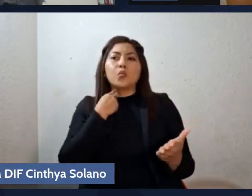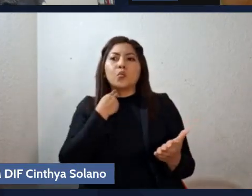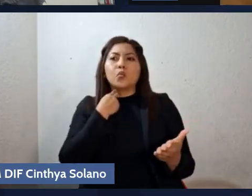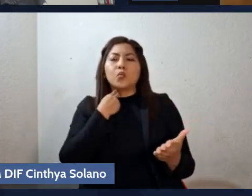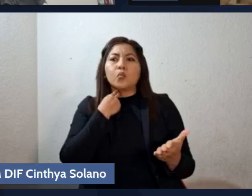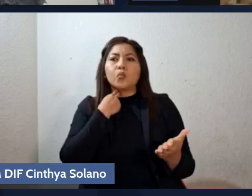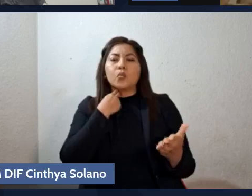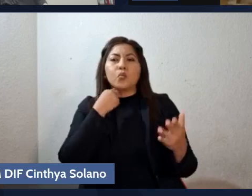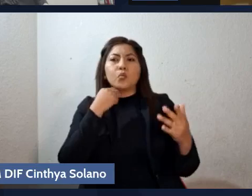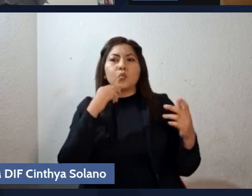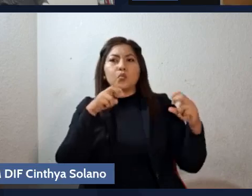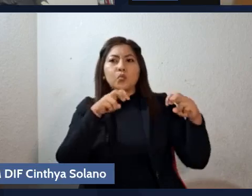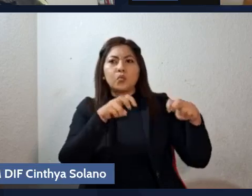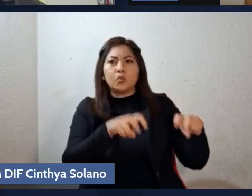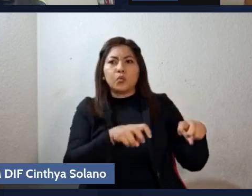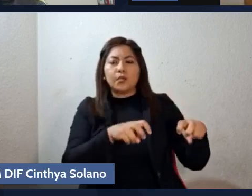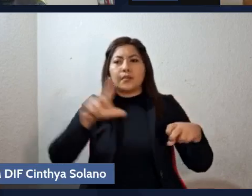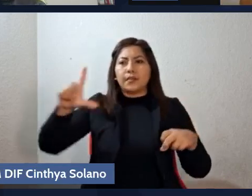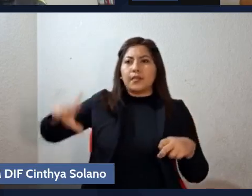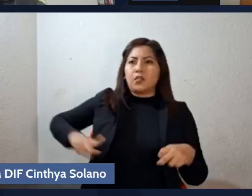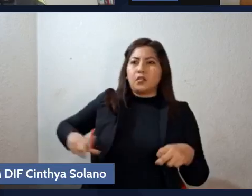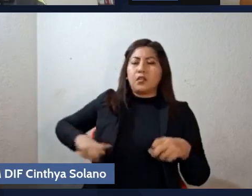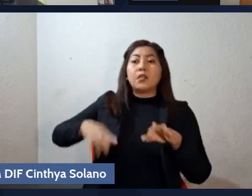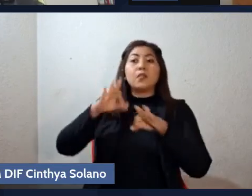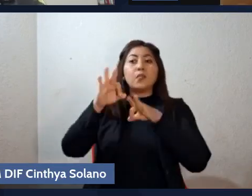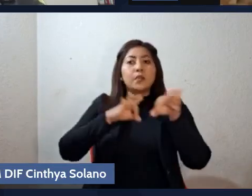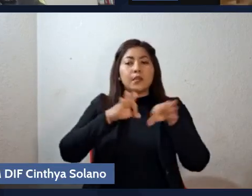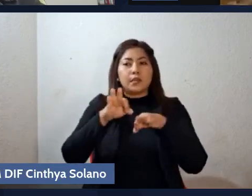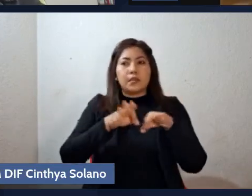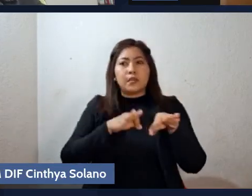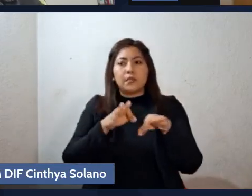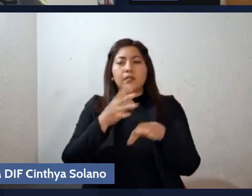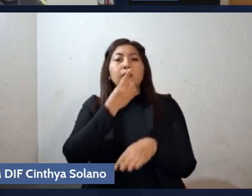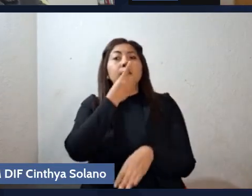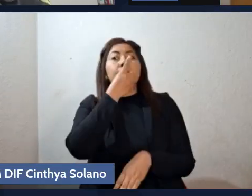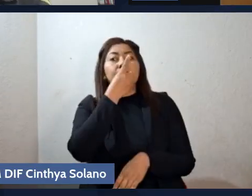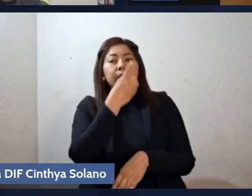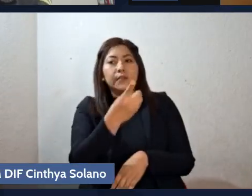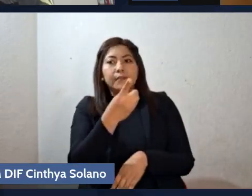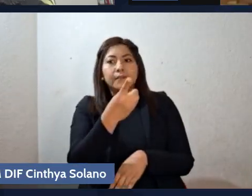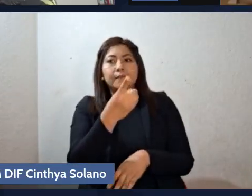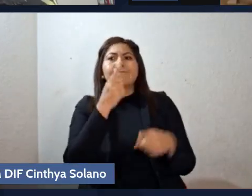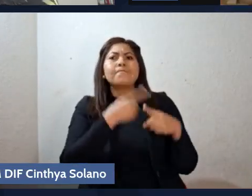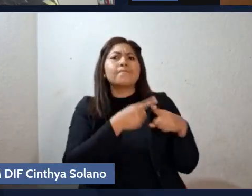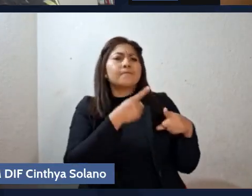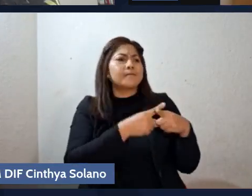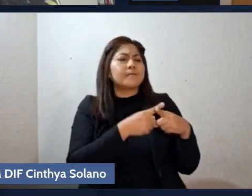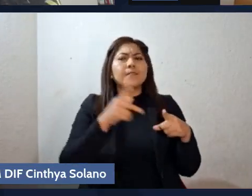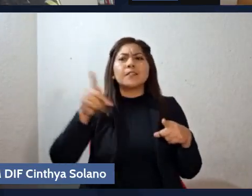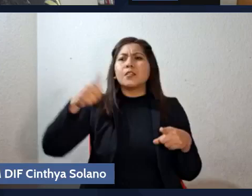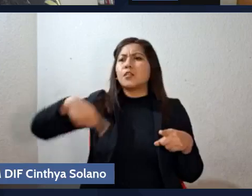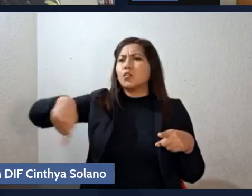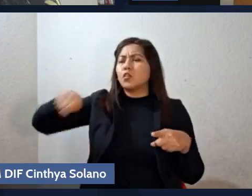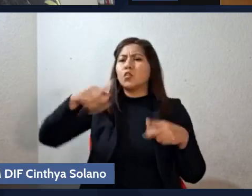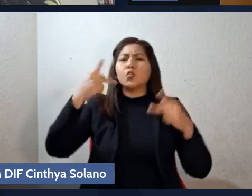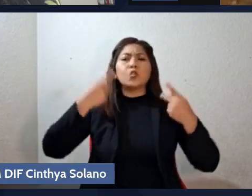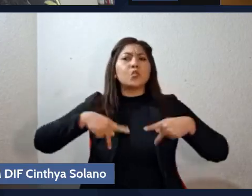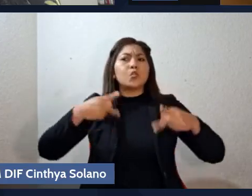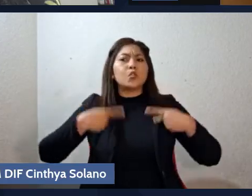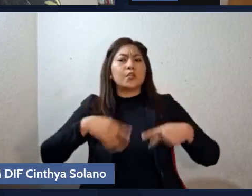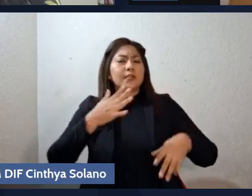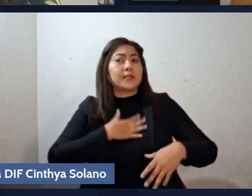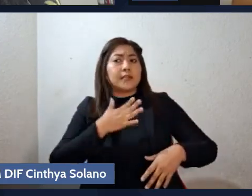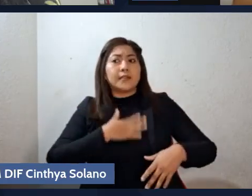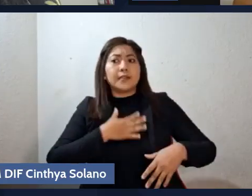público, en el cual, bueno, yo le voy a expresar quiénes son las personas a las que yo les voy a dejar